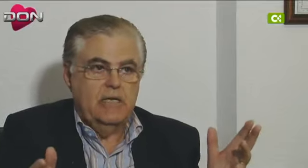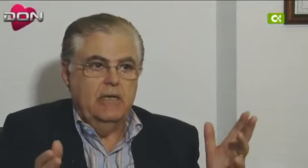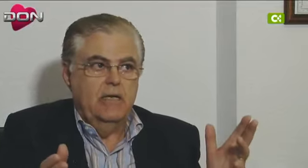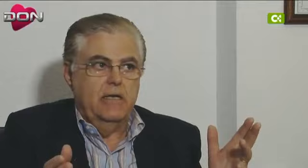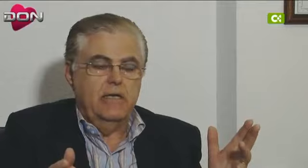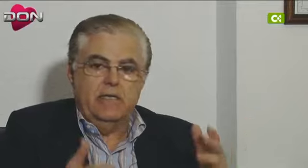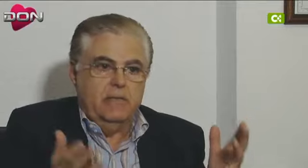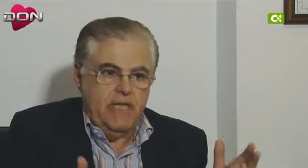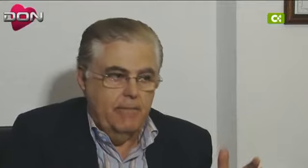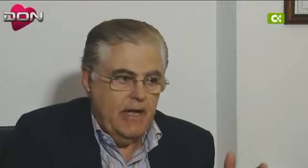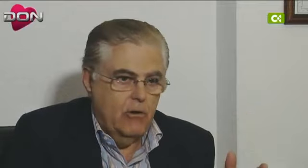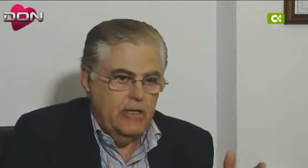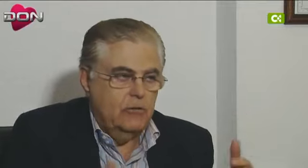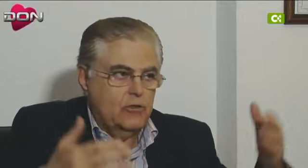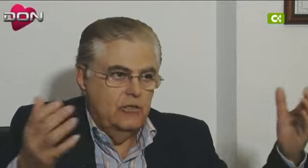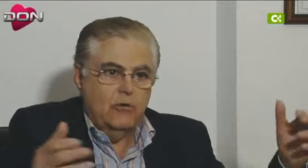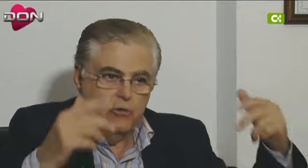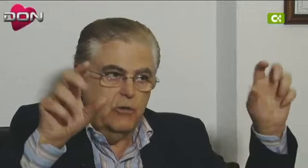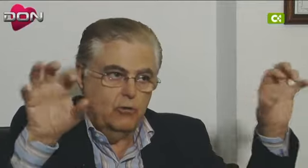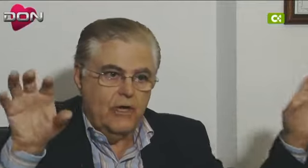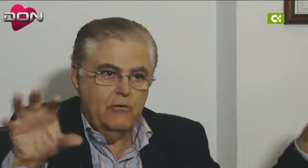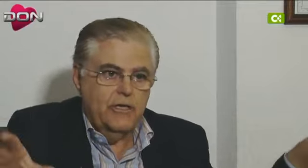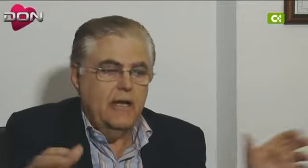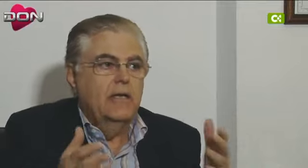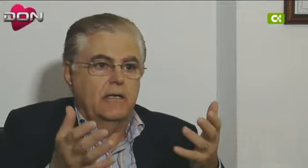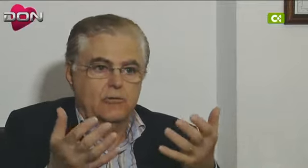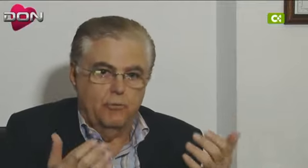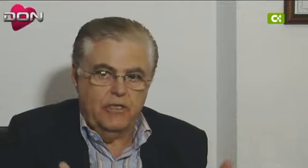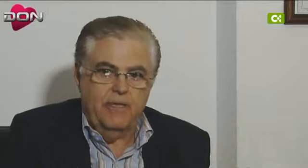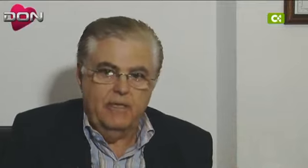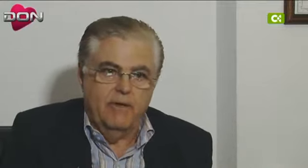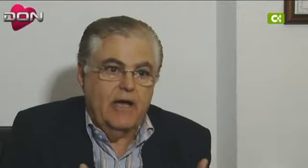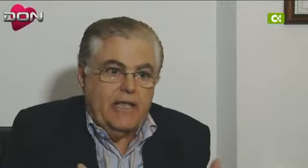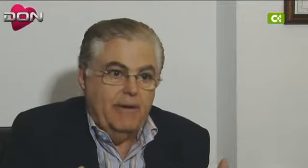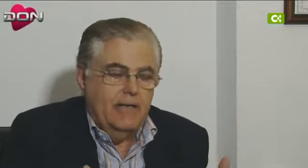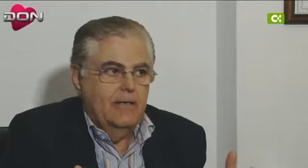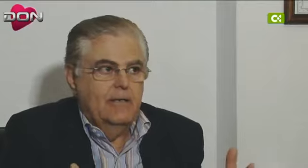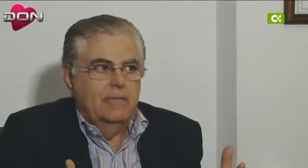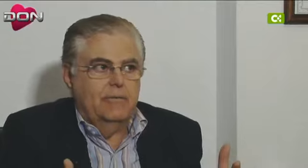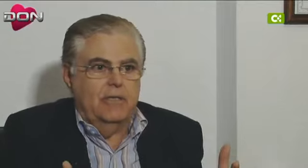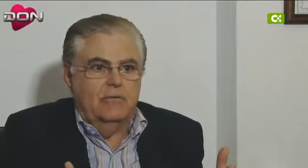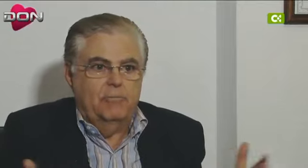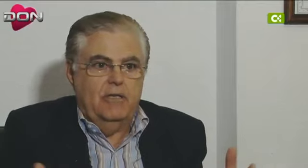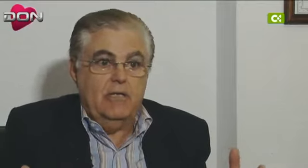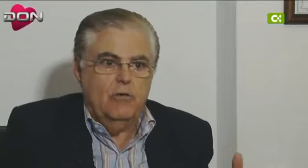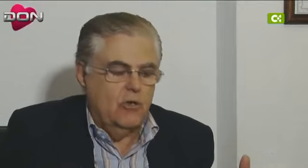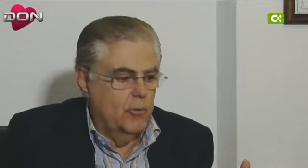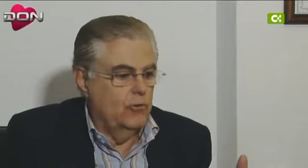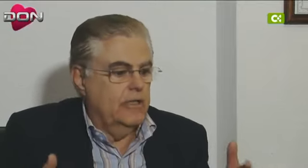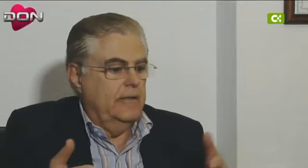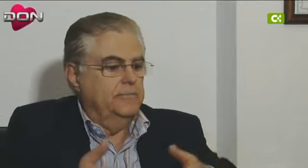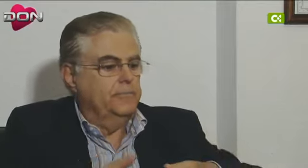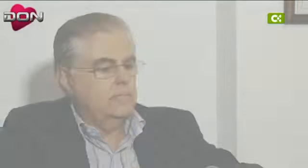puede pensar, es que, ¿y si me llaman ahora de estos sitios que yo tengo tocados ya y que supuestamente me van a llamar? Pues estoy perdiendo